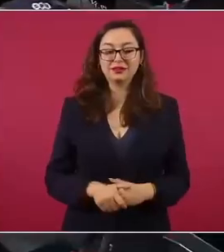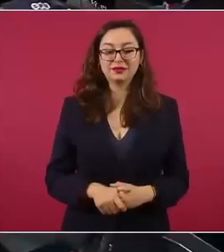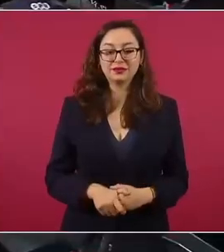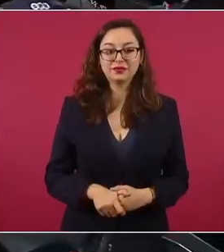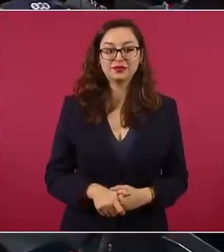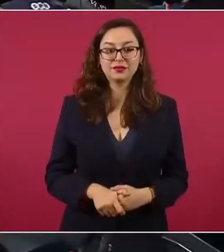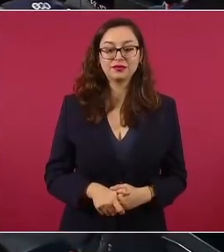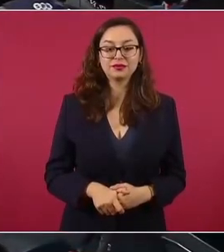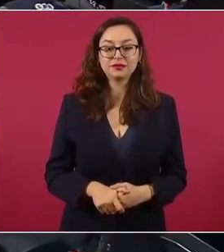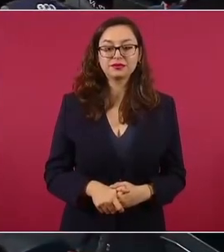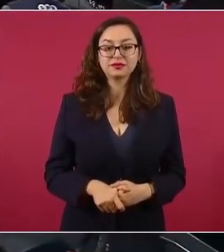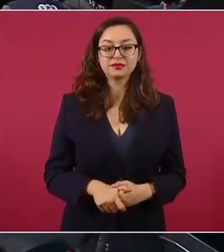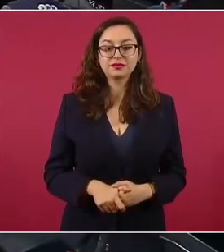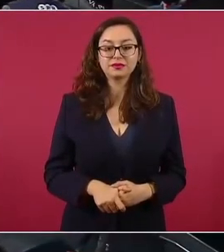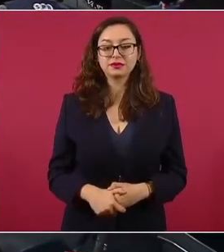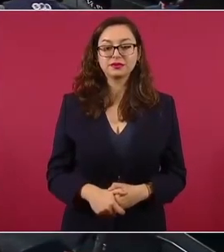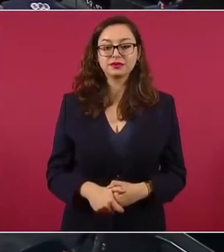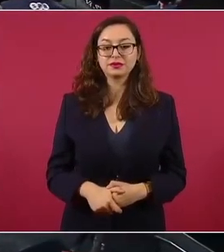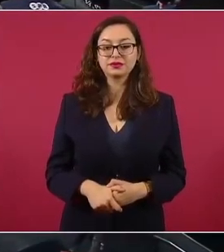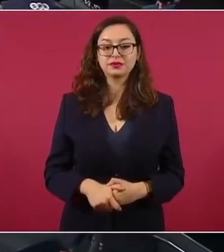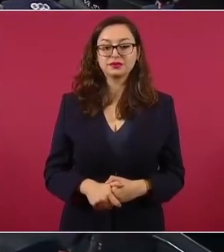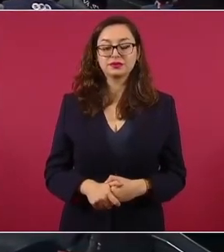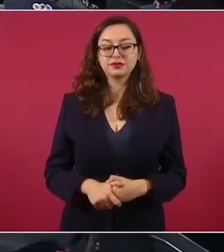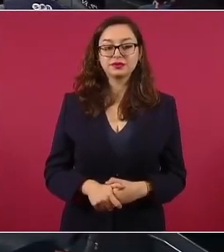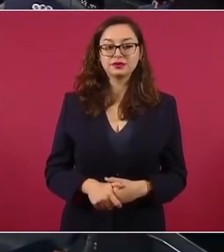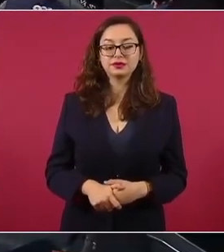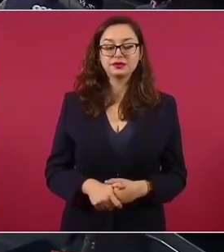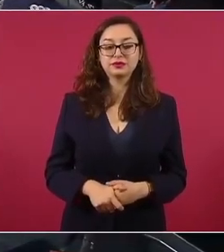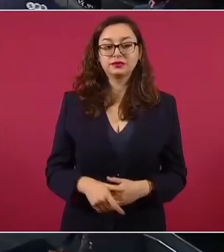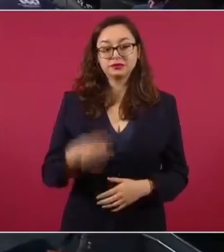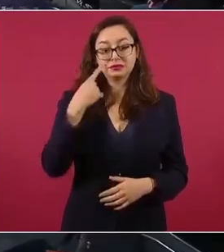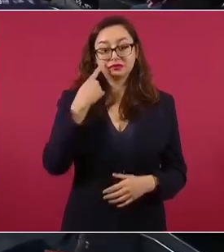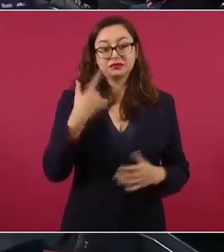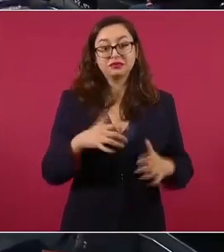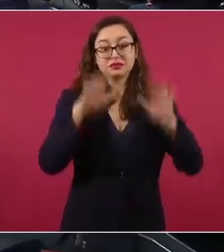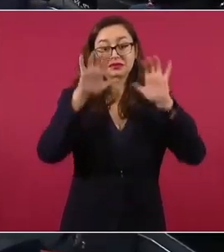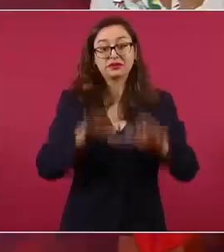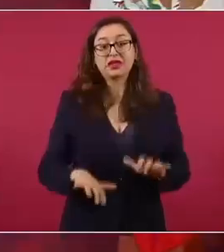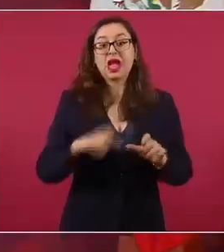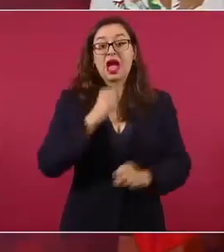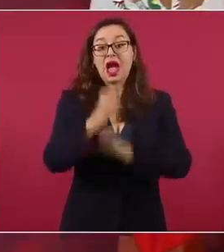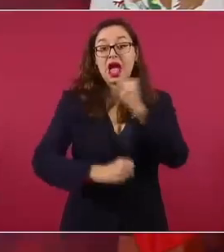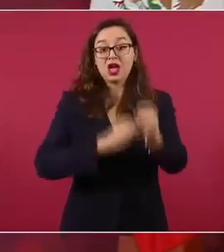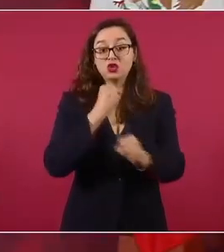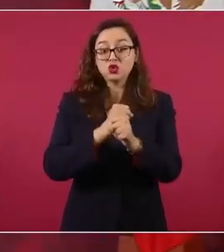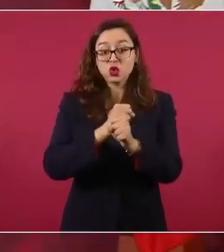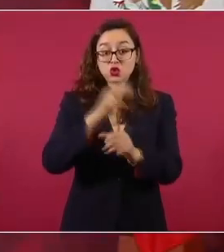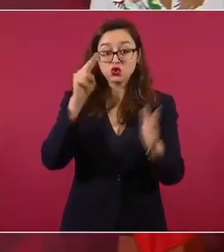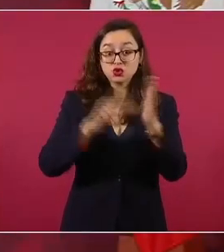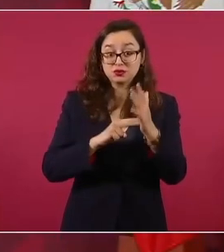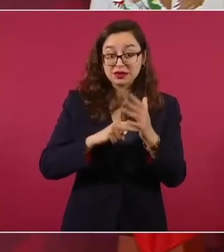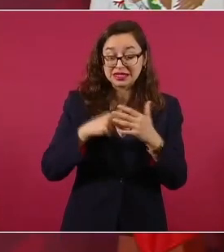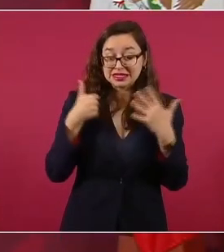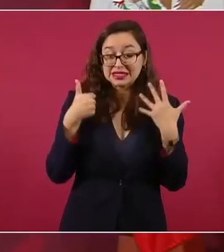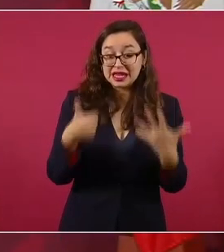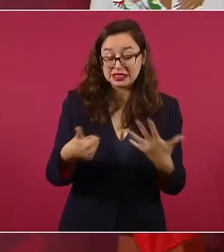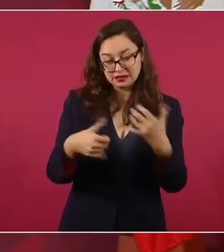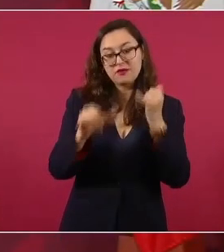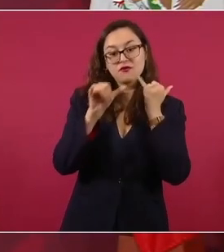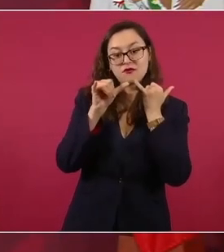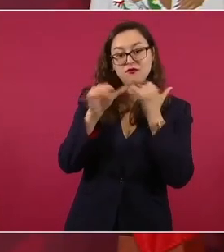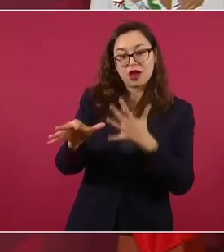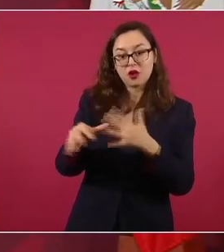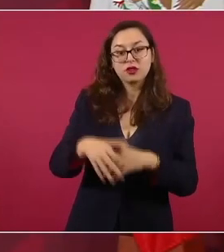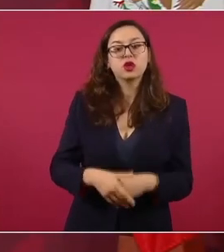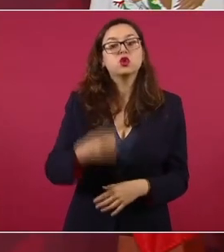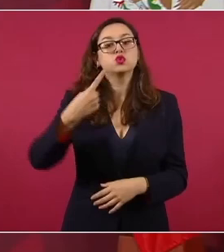Mire, este desplegado fue cuando el fraude del 2006. ¿Saben qué pedíamos? Que